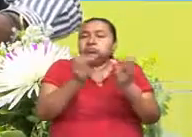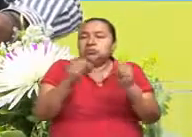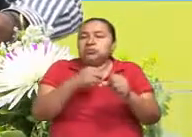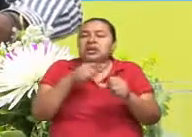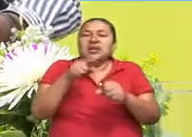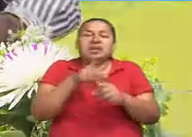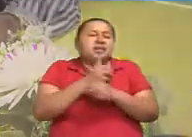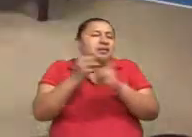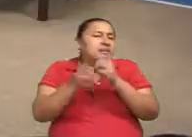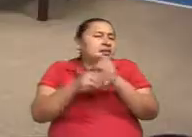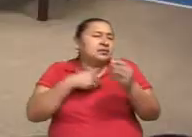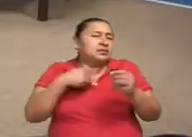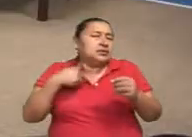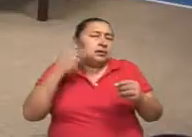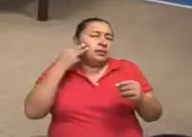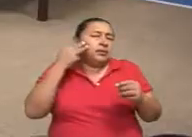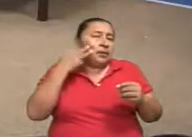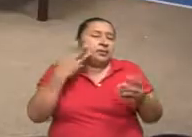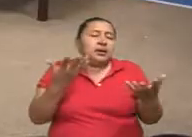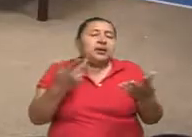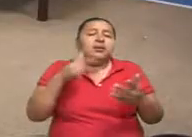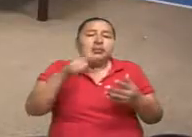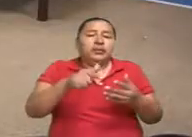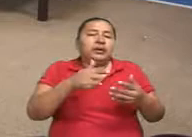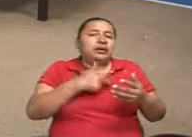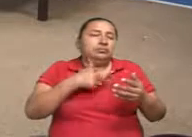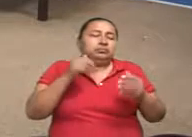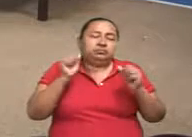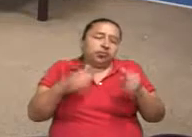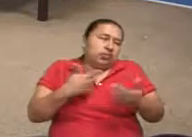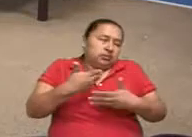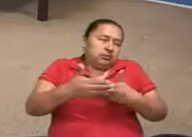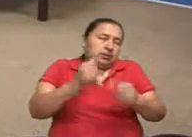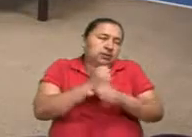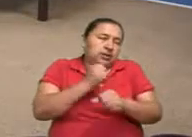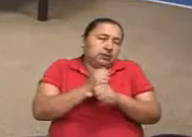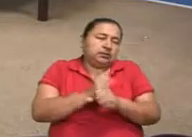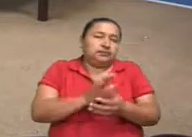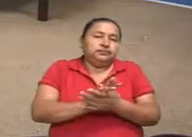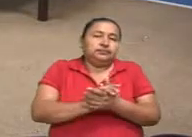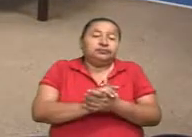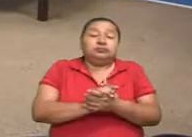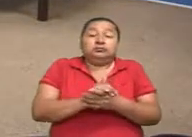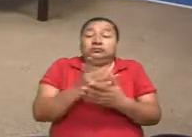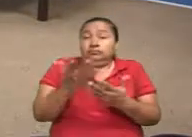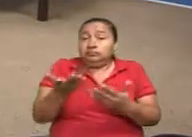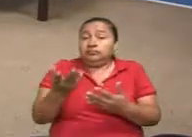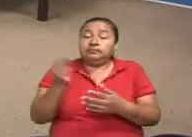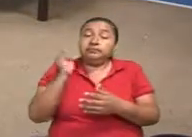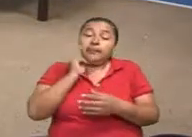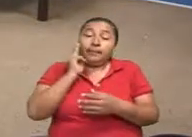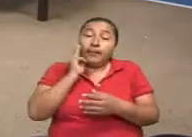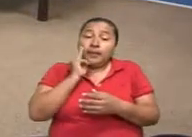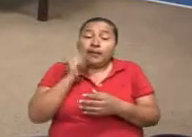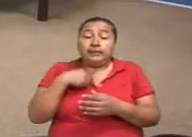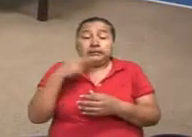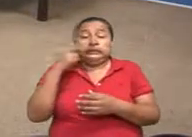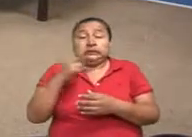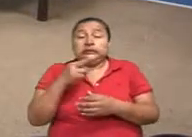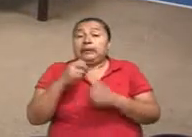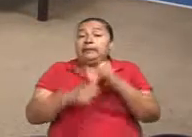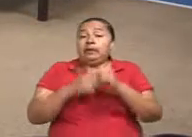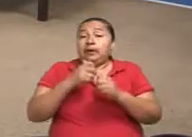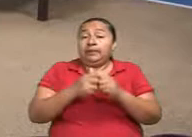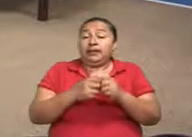hacer una madre en este caso, doctora? En este caso, la madre que ya sabe que tiene un niño con